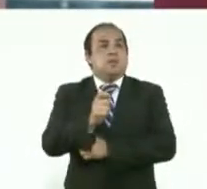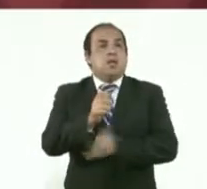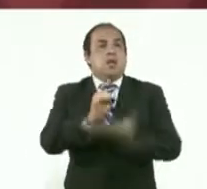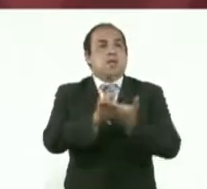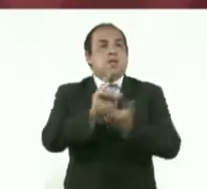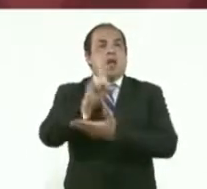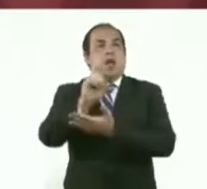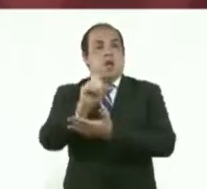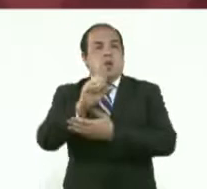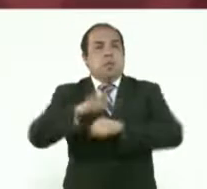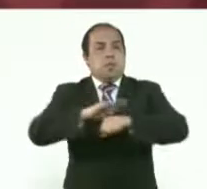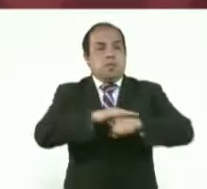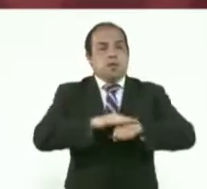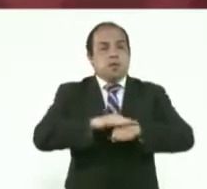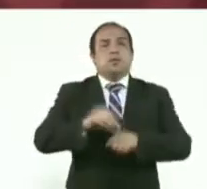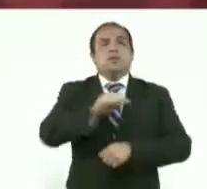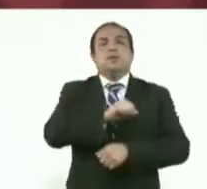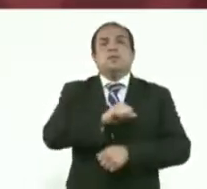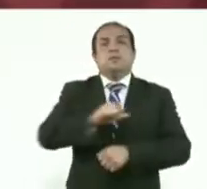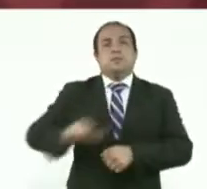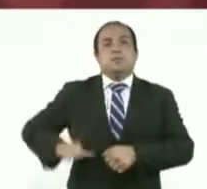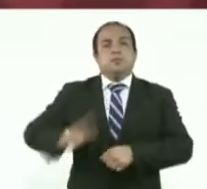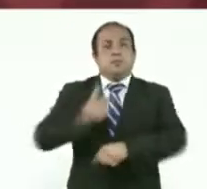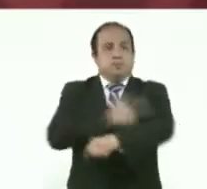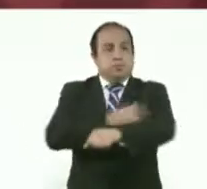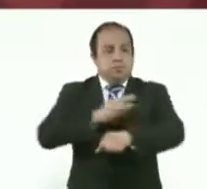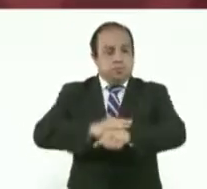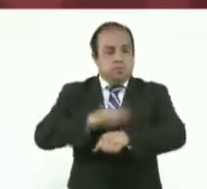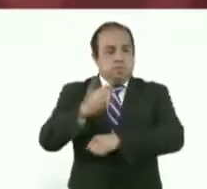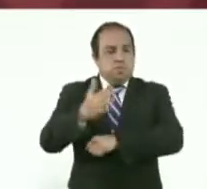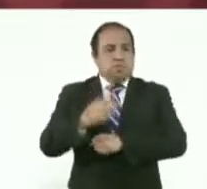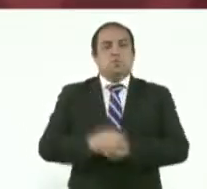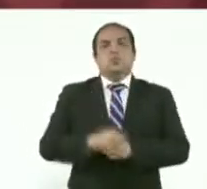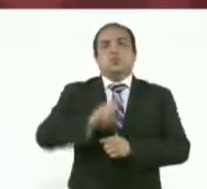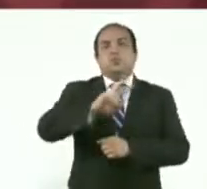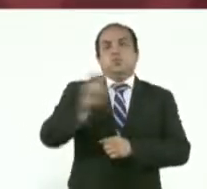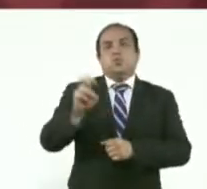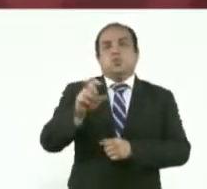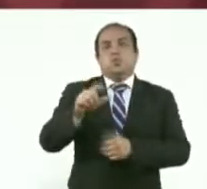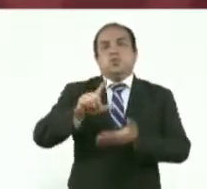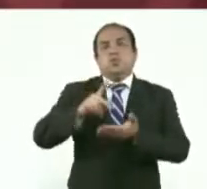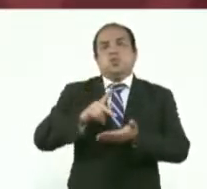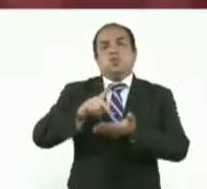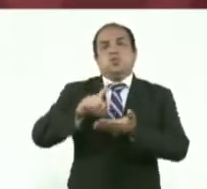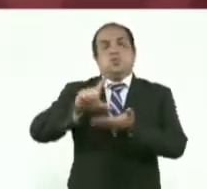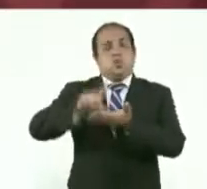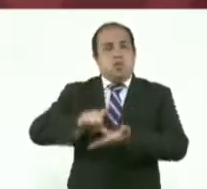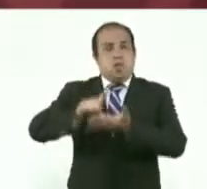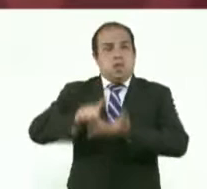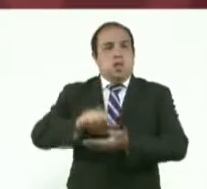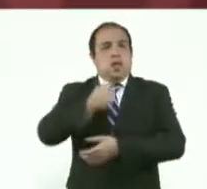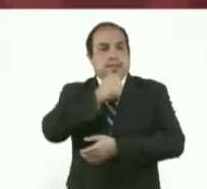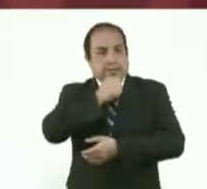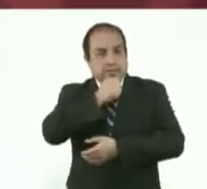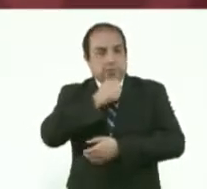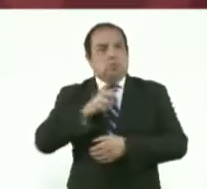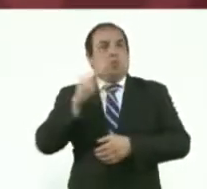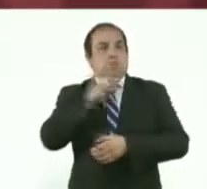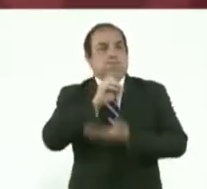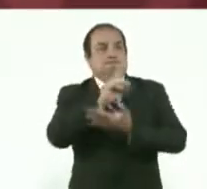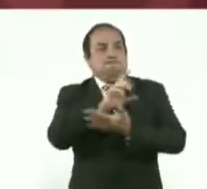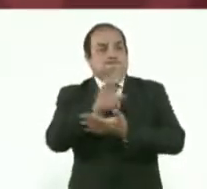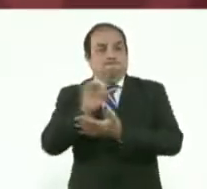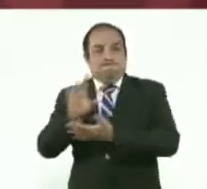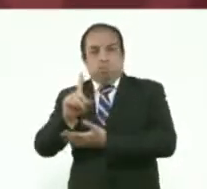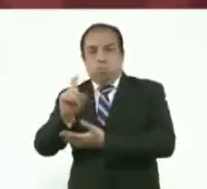abasto de agua adicional a la alcaldía Gustavo Amadero, de alrededor de 200 litros por segundo por lo menos.